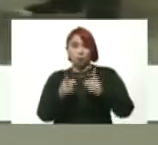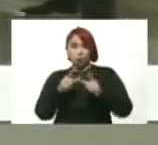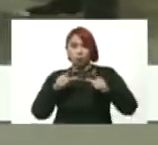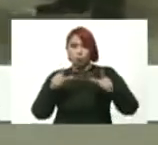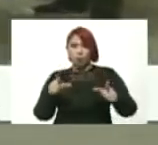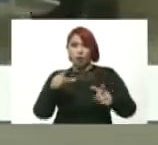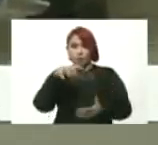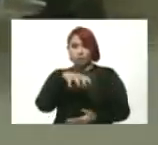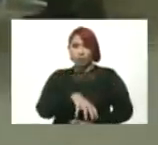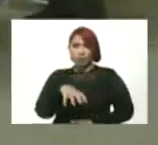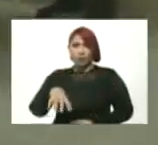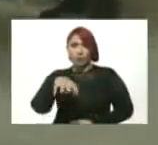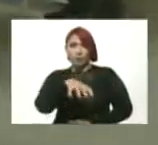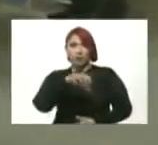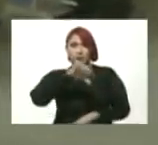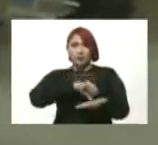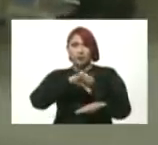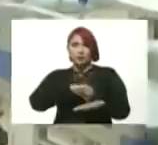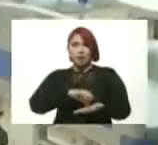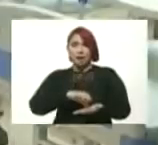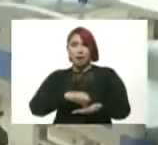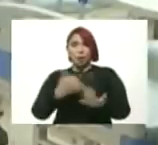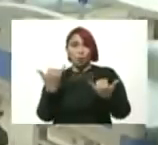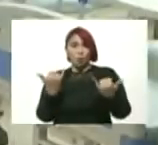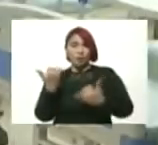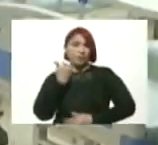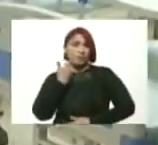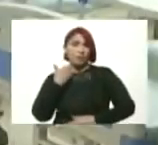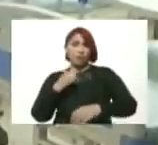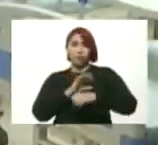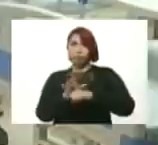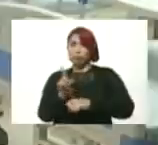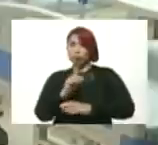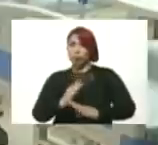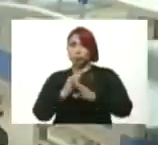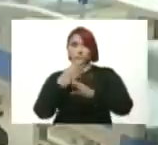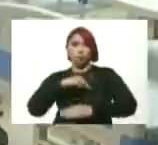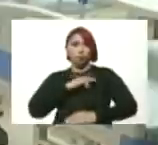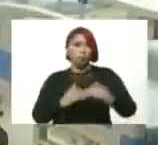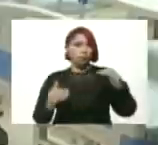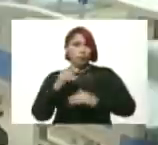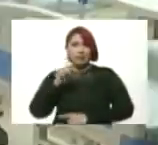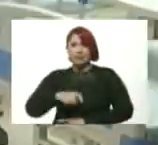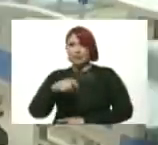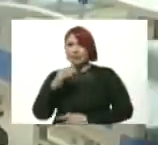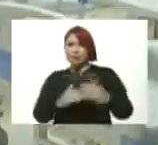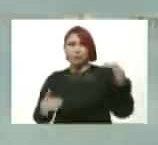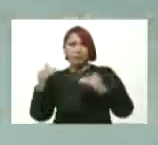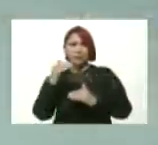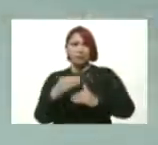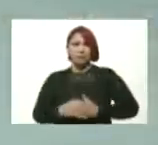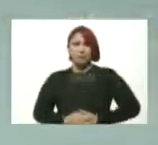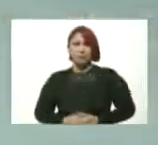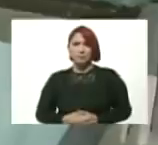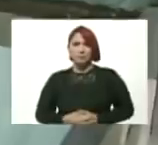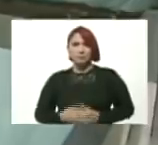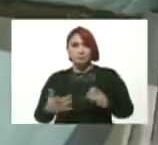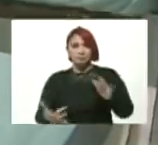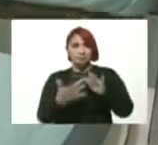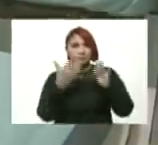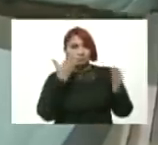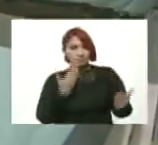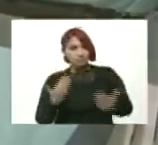central en pandemia no nos detendremos presidente y seguimos venciendo es necesario vencer adelante